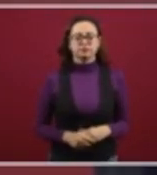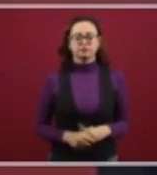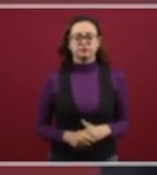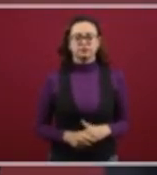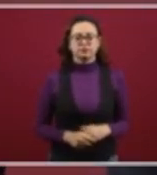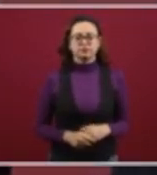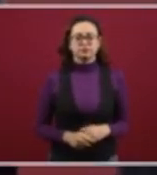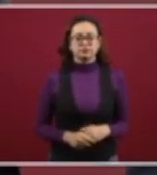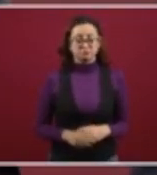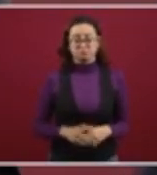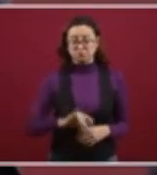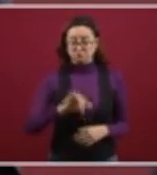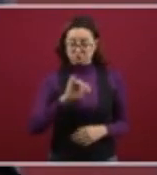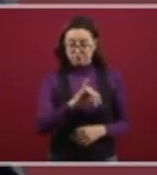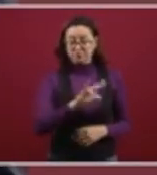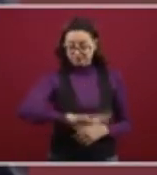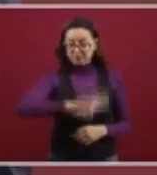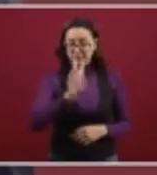es cierto,